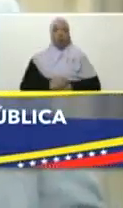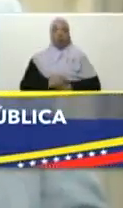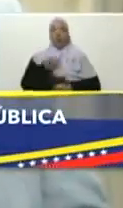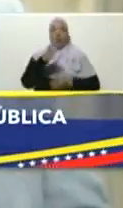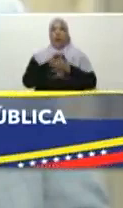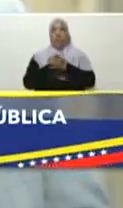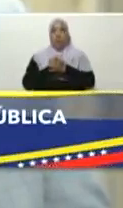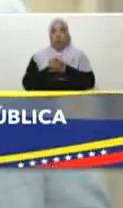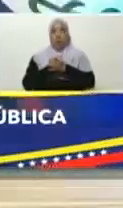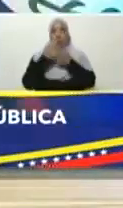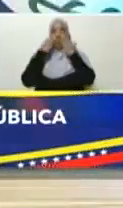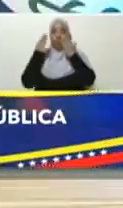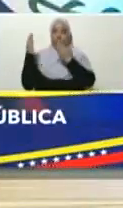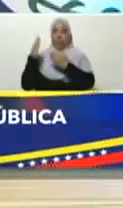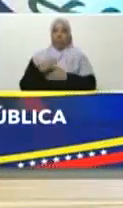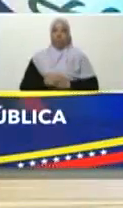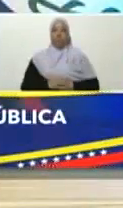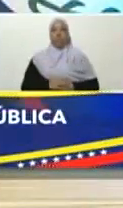compañero,